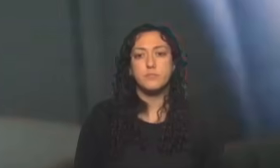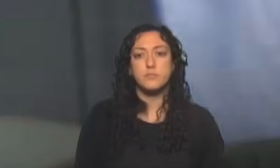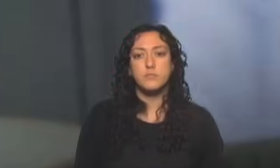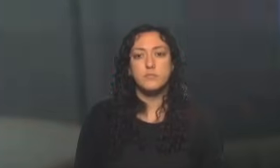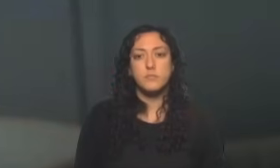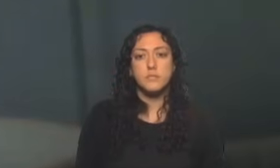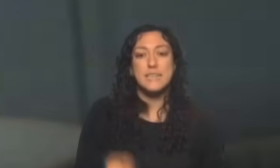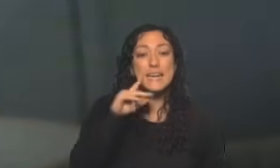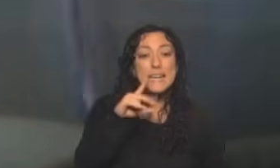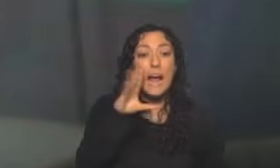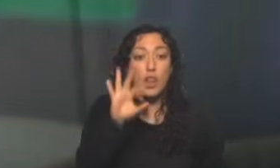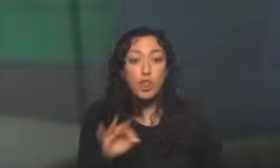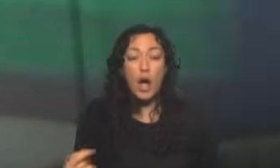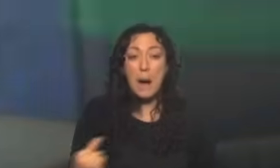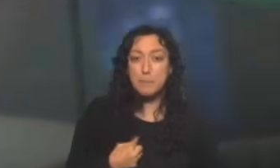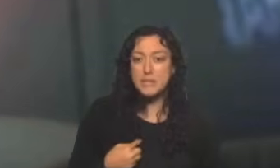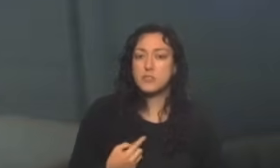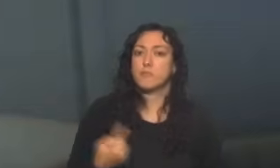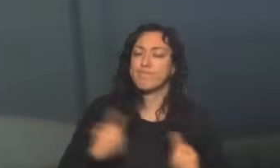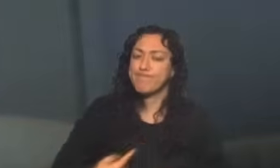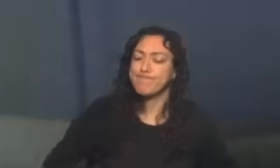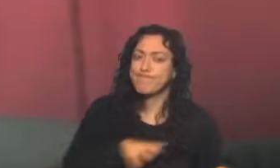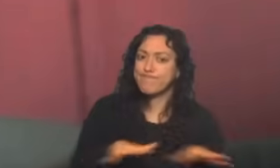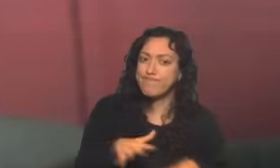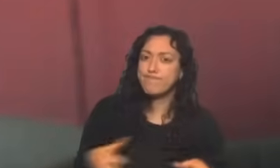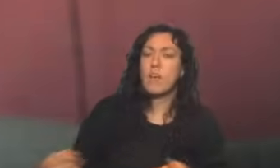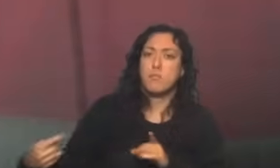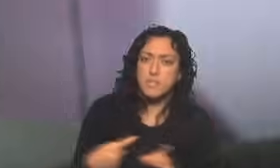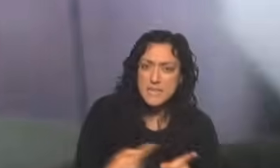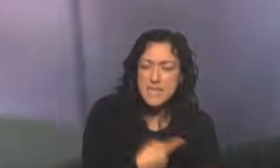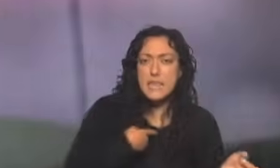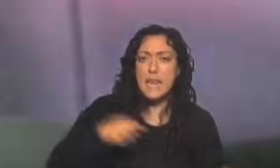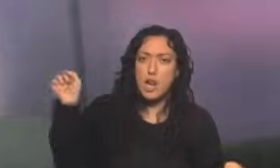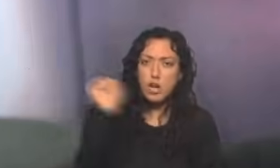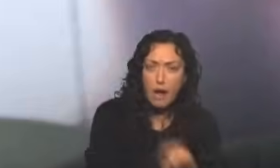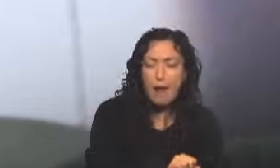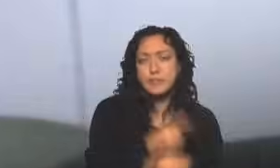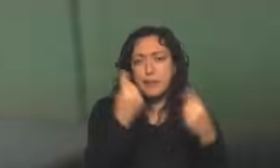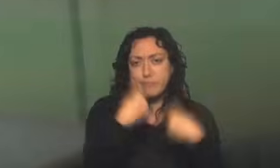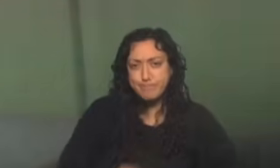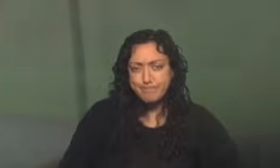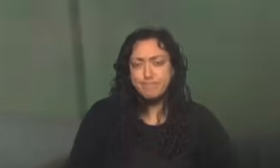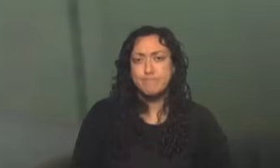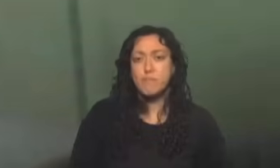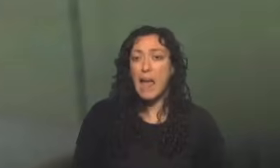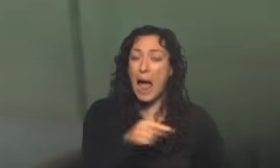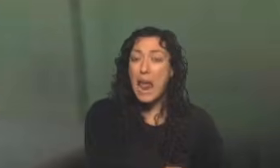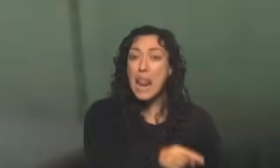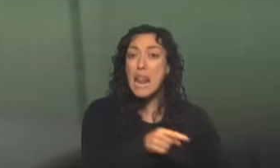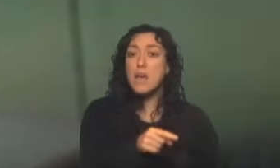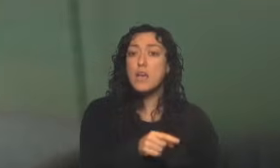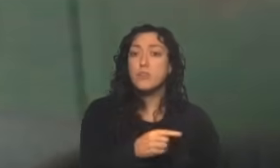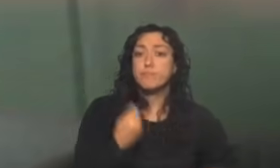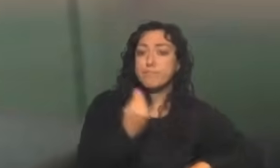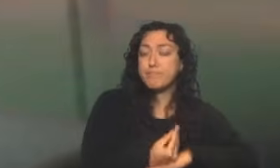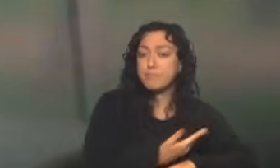A Ricardo y a mí nos han hecho de todo. Nos persiguieron y encarcelaron. A él lo inhabilitaron y